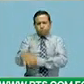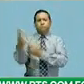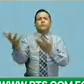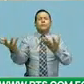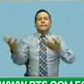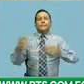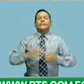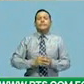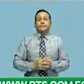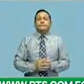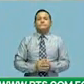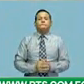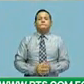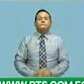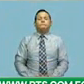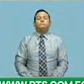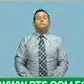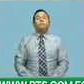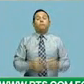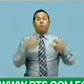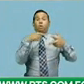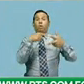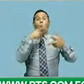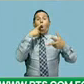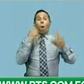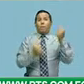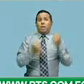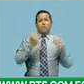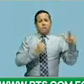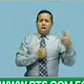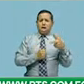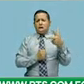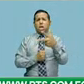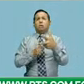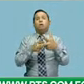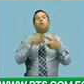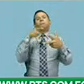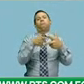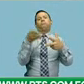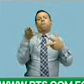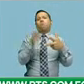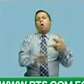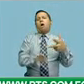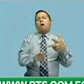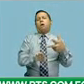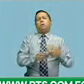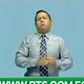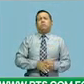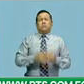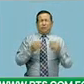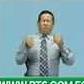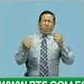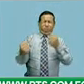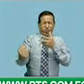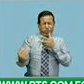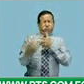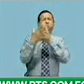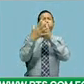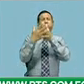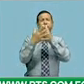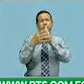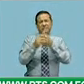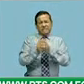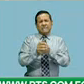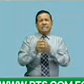que tiene que ver con este accidente. El chofer del camión causante de la desgracia murió de contado, pues quedó destrozado ante el letal impacto en medio de los